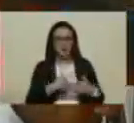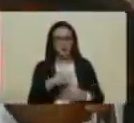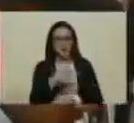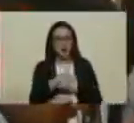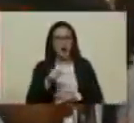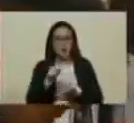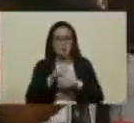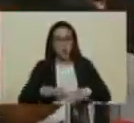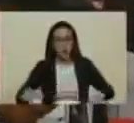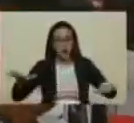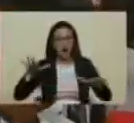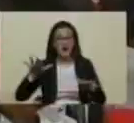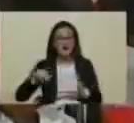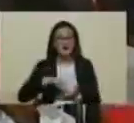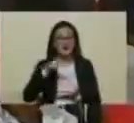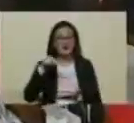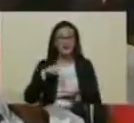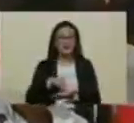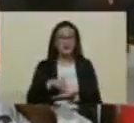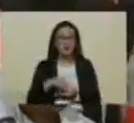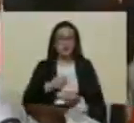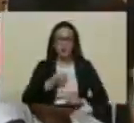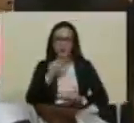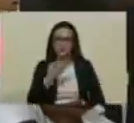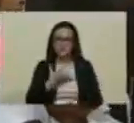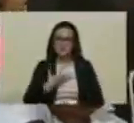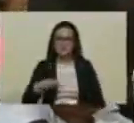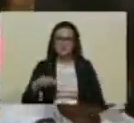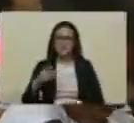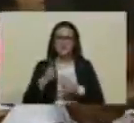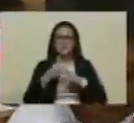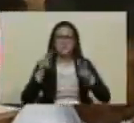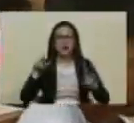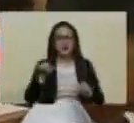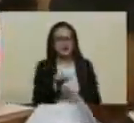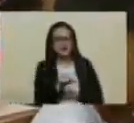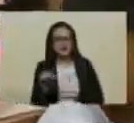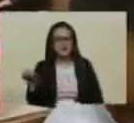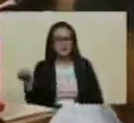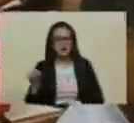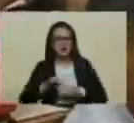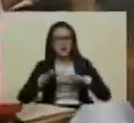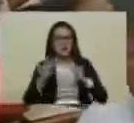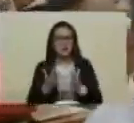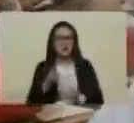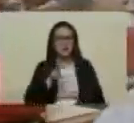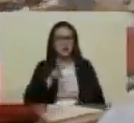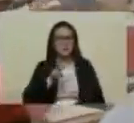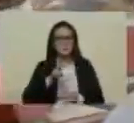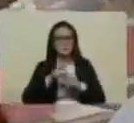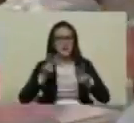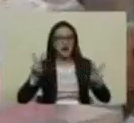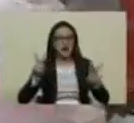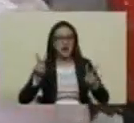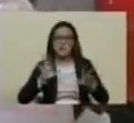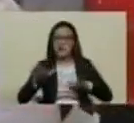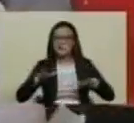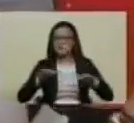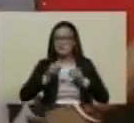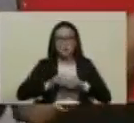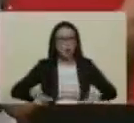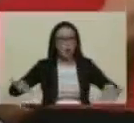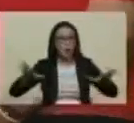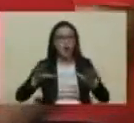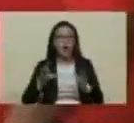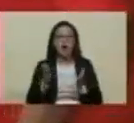estar explicados a nivel nacional. Y quiero decirle, presidente, usted que es el presidente de La Paz, esta es la Semana Mundial de La Paz y el movimiento está desplegado no solamente en las